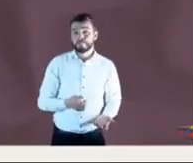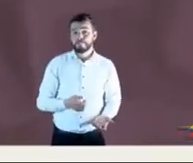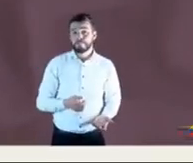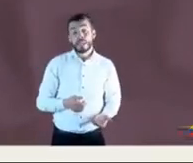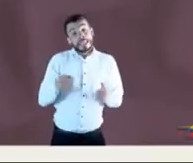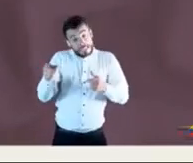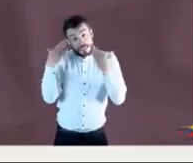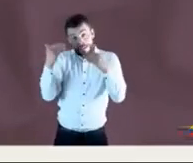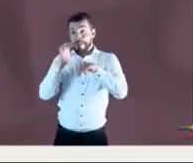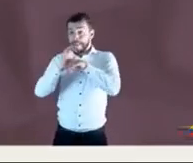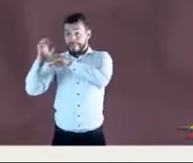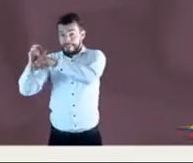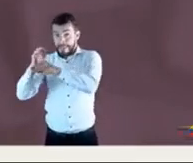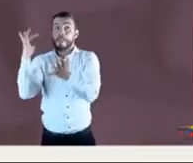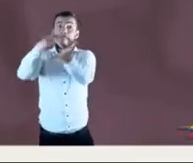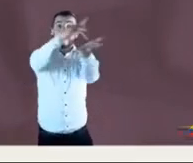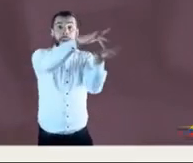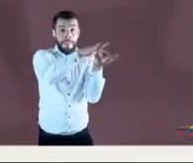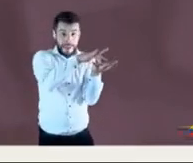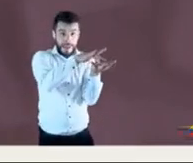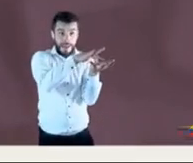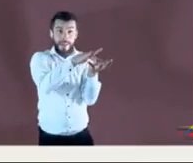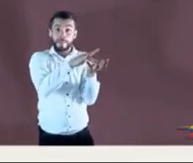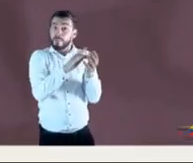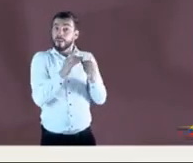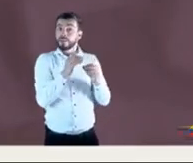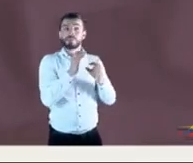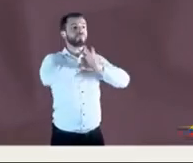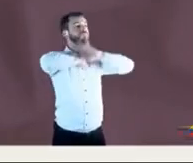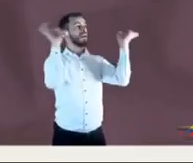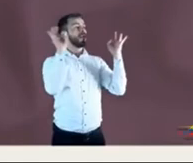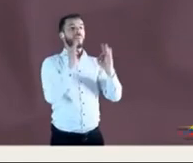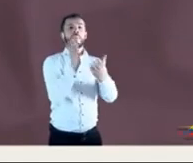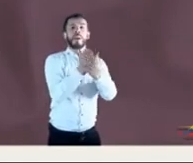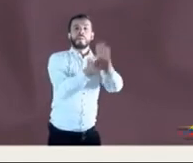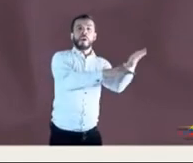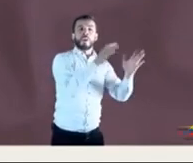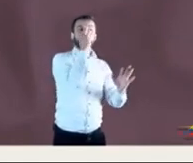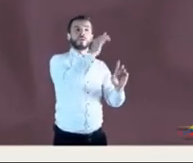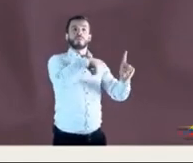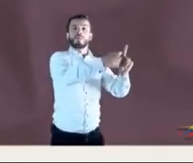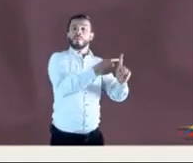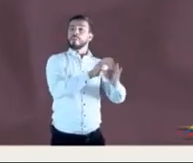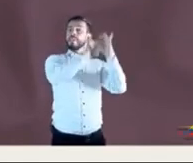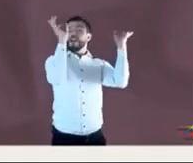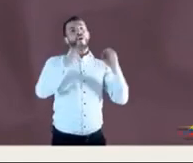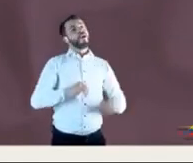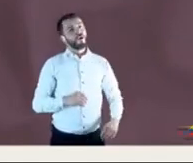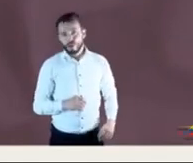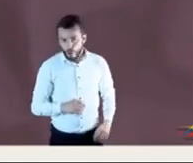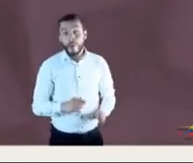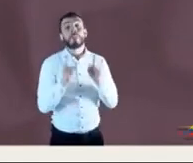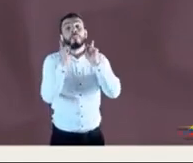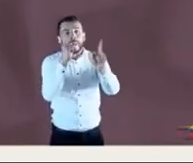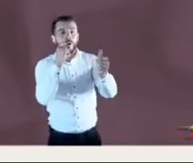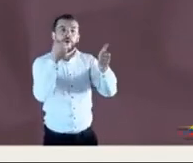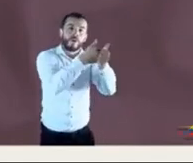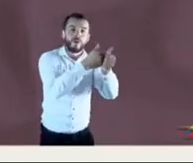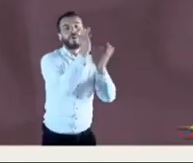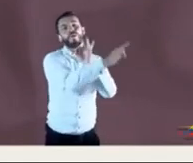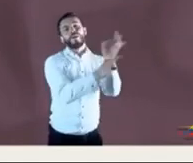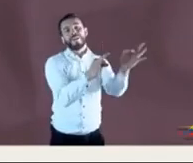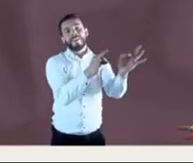amenazas, sino para reducir los niveles de violencia de manera sostenible, aportando desarrollo, protección social, ya